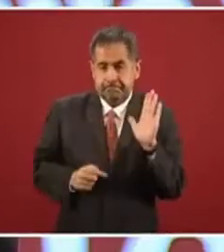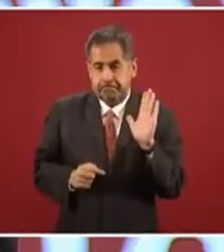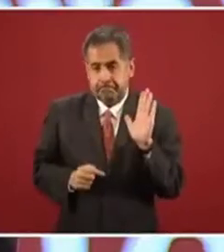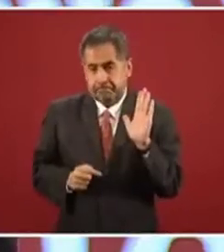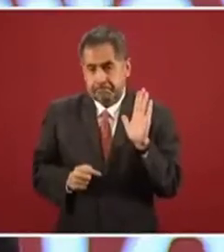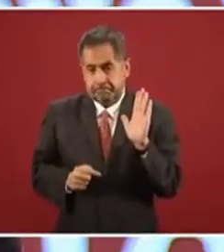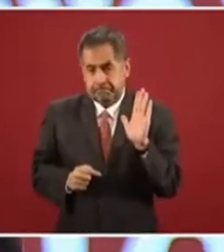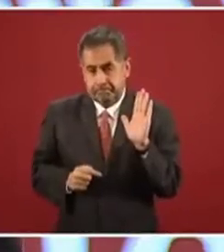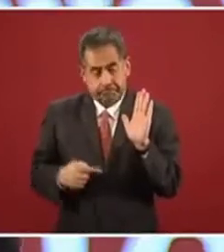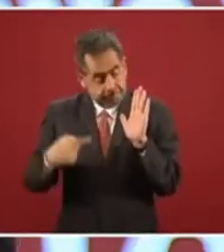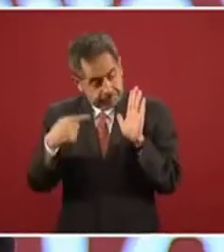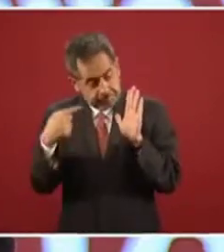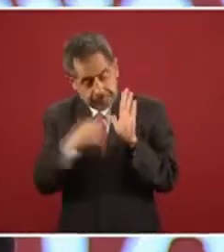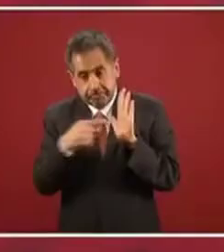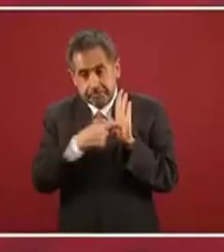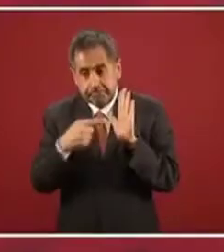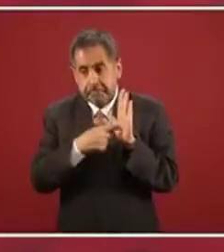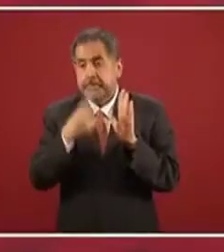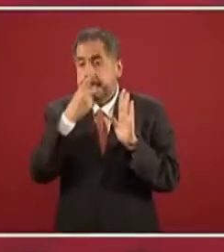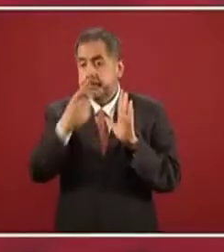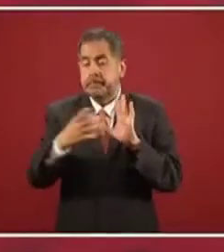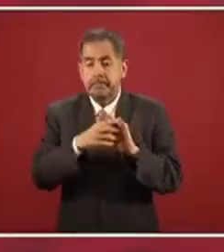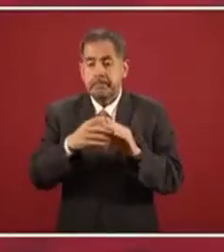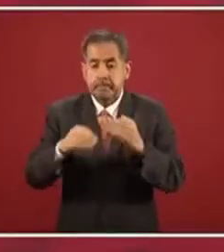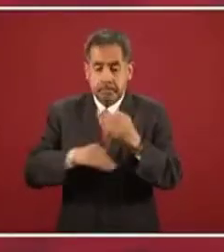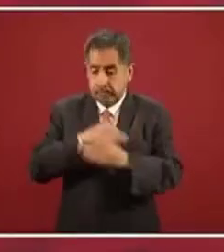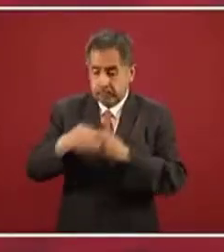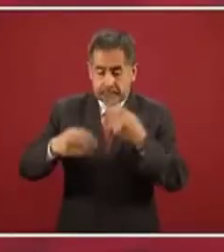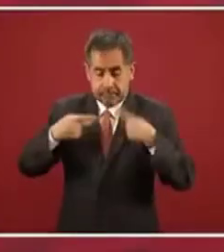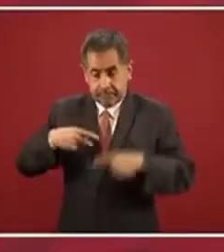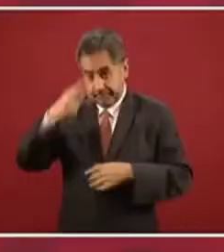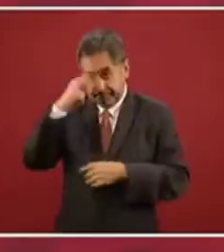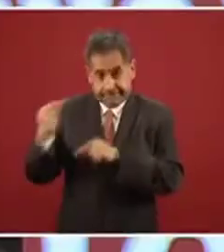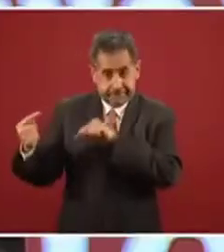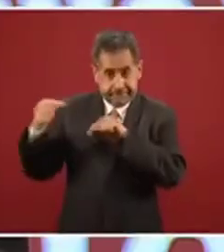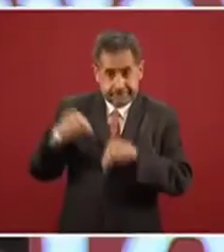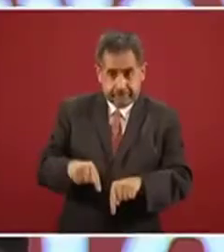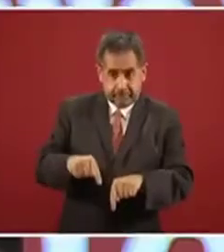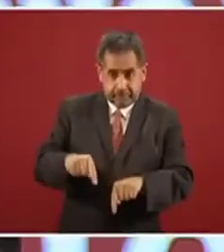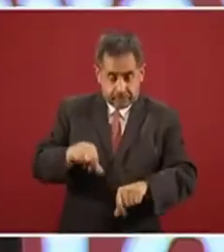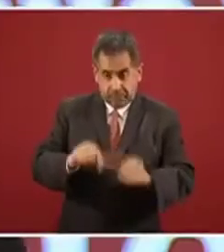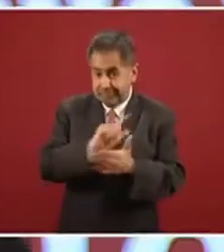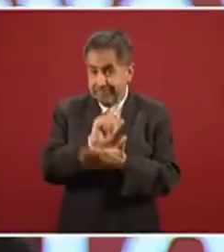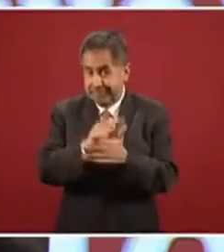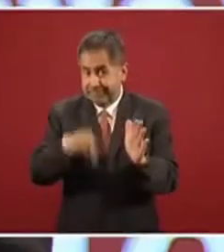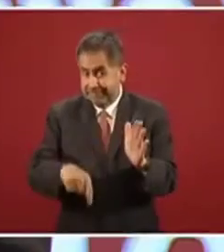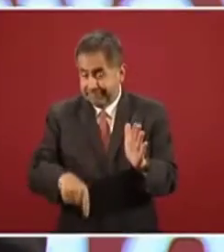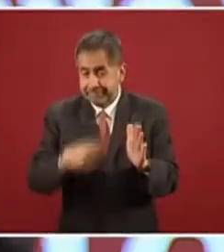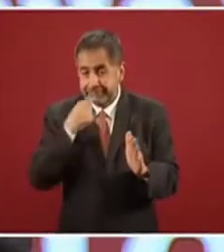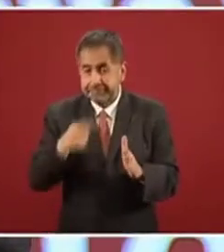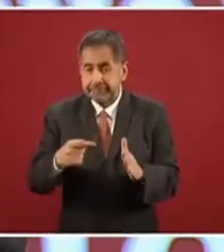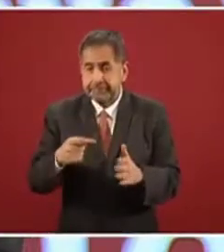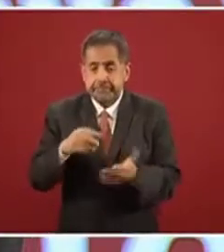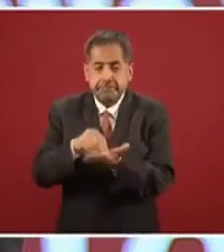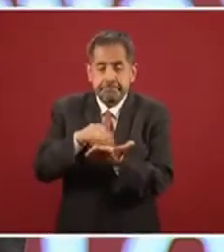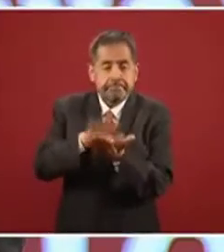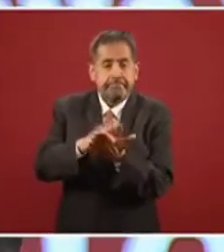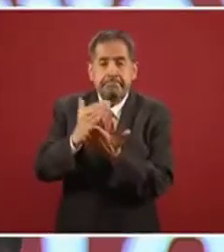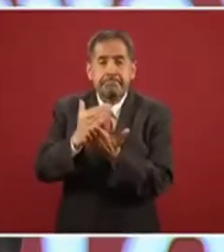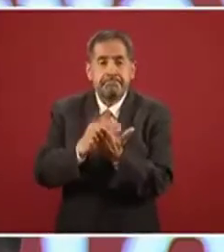La ley mexicana dice que toda persona que esté en nuestro territorio, hoy la ley vigente, tiene que estar registrada.